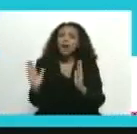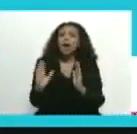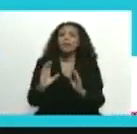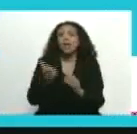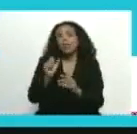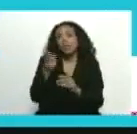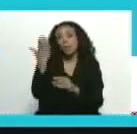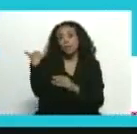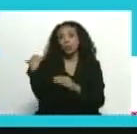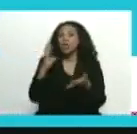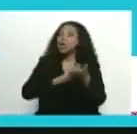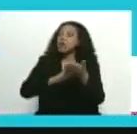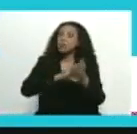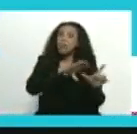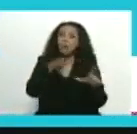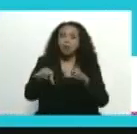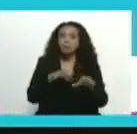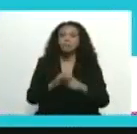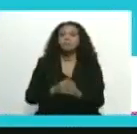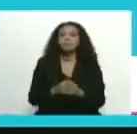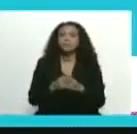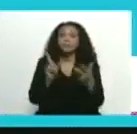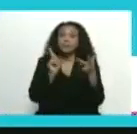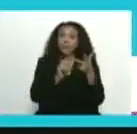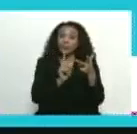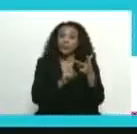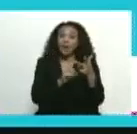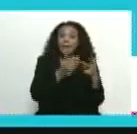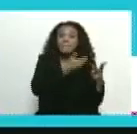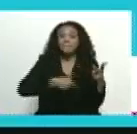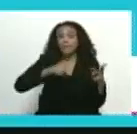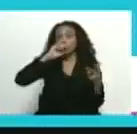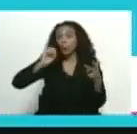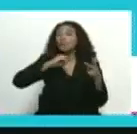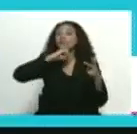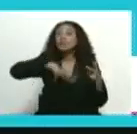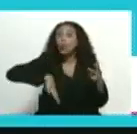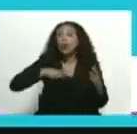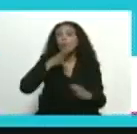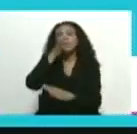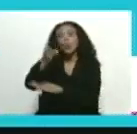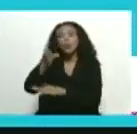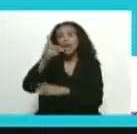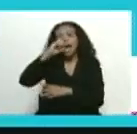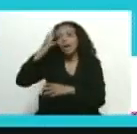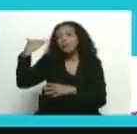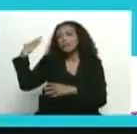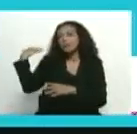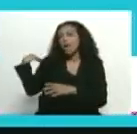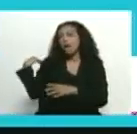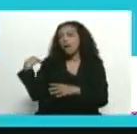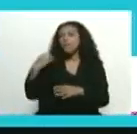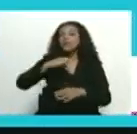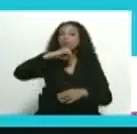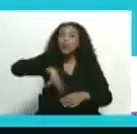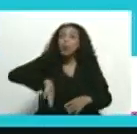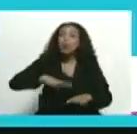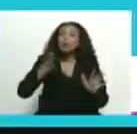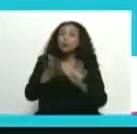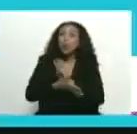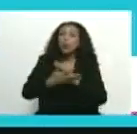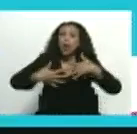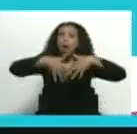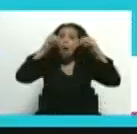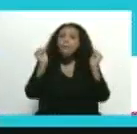10, ya fue resuelta. En nuestro segmento Maduro Más Historia, viajaremos en el tiempo y conversaremos con grandes historiadores sobre la